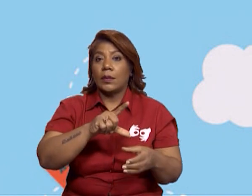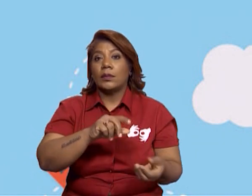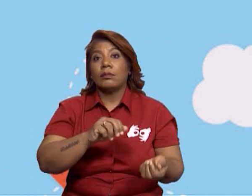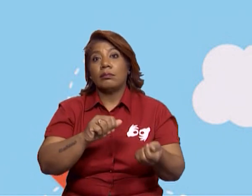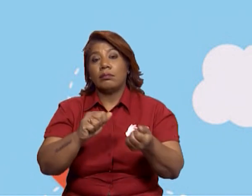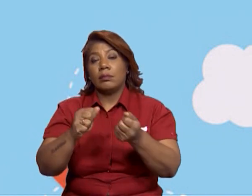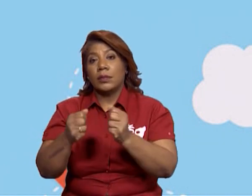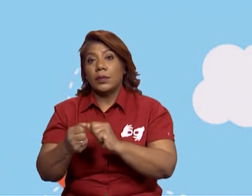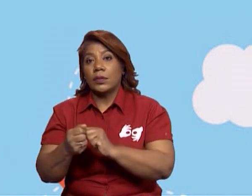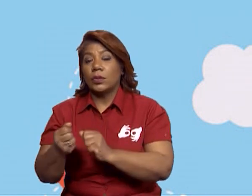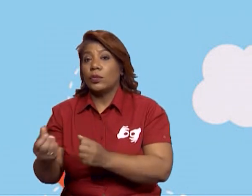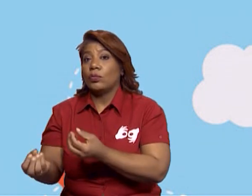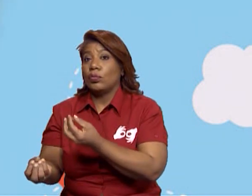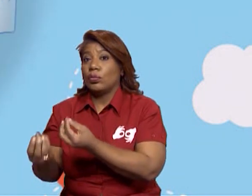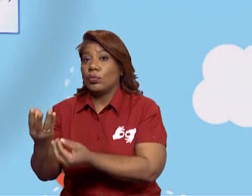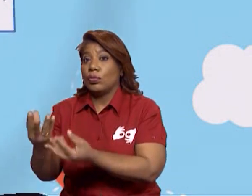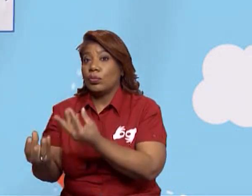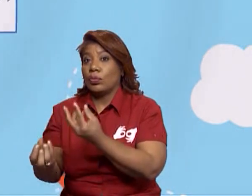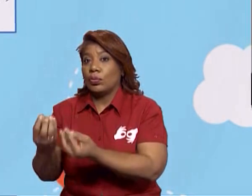a vapor de agua.